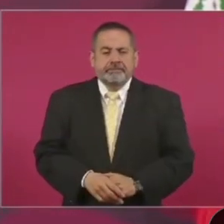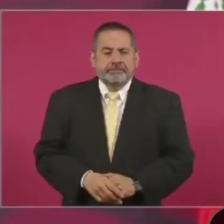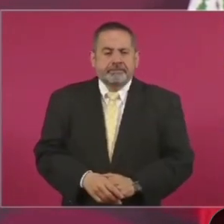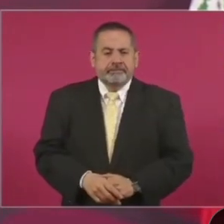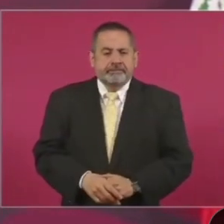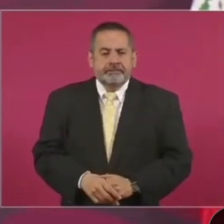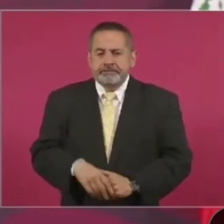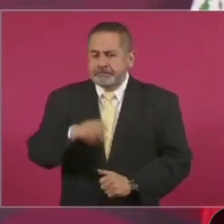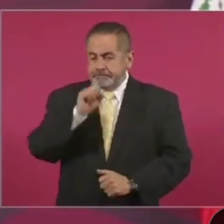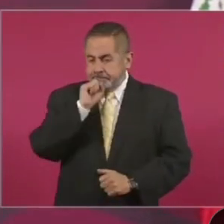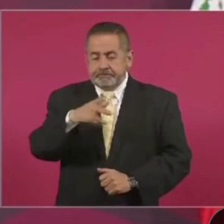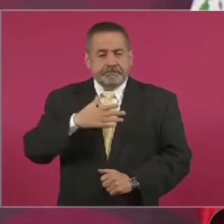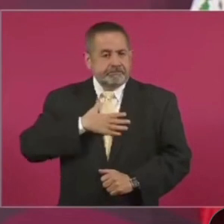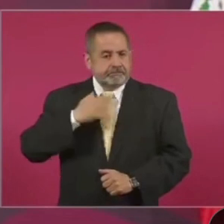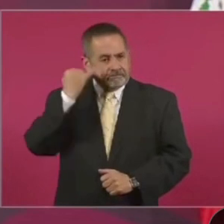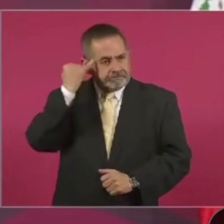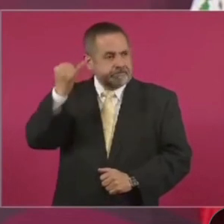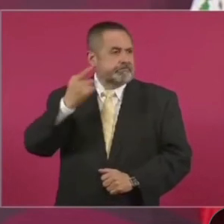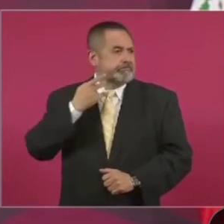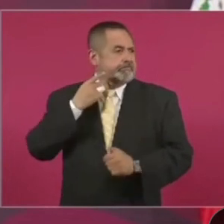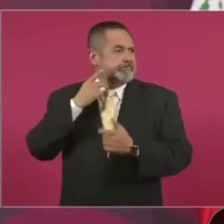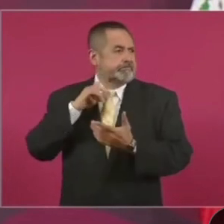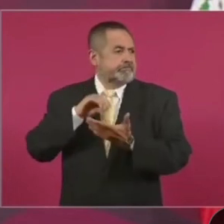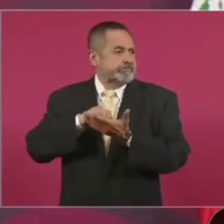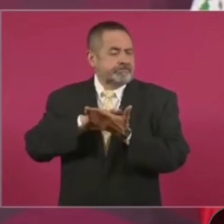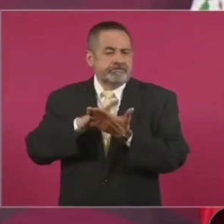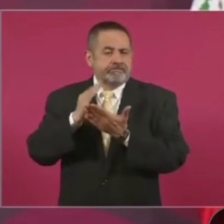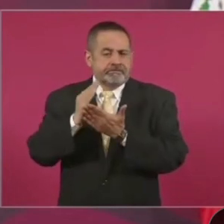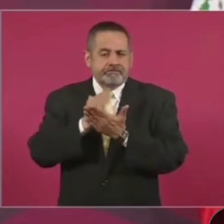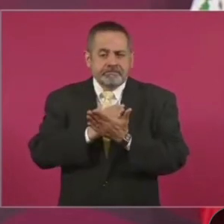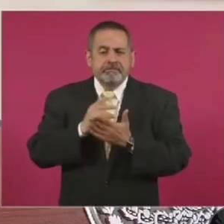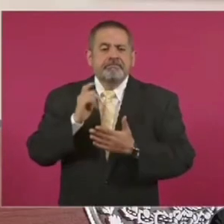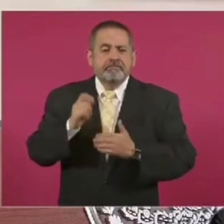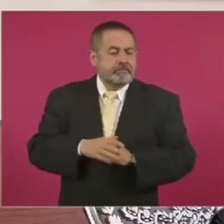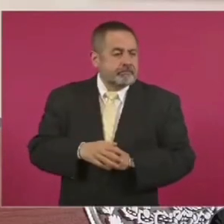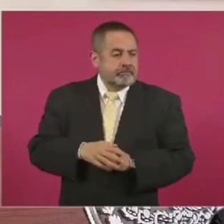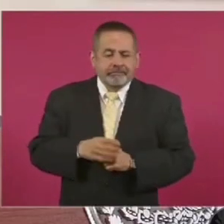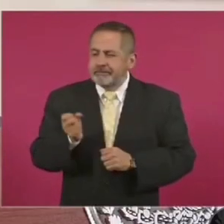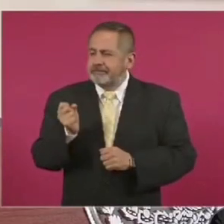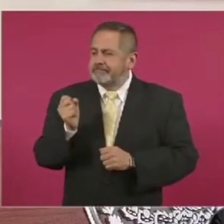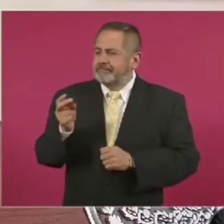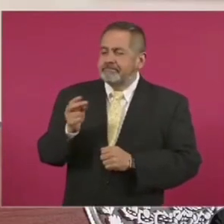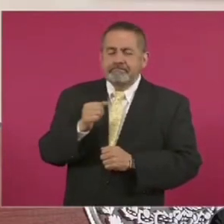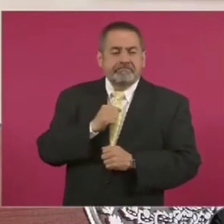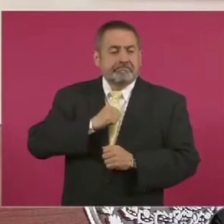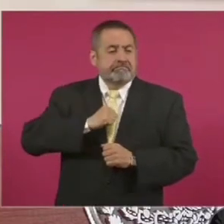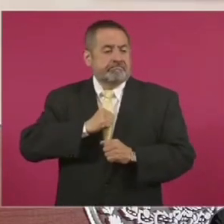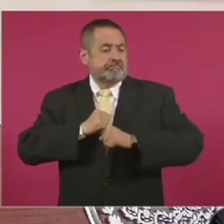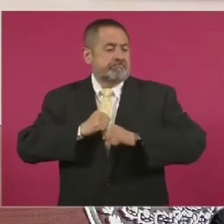También esa política consiste en no permitir privilegios.